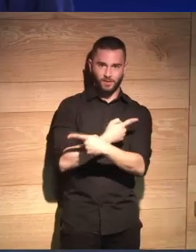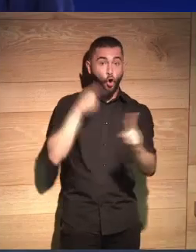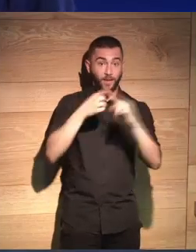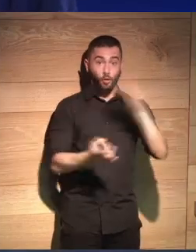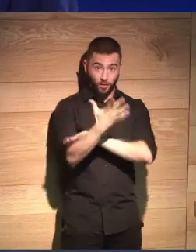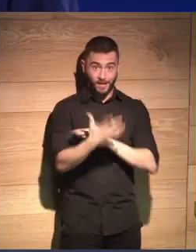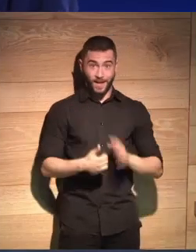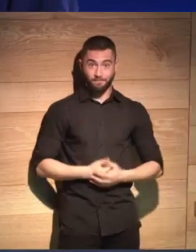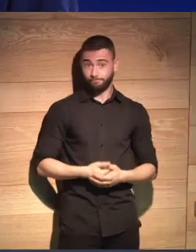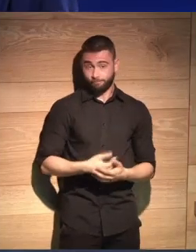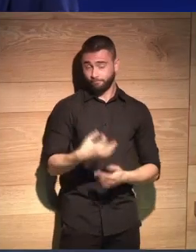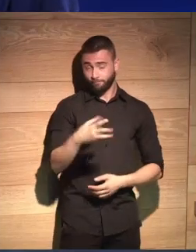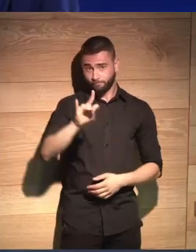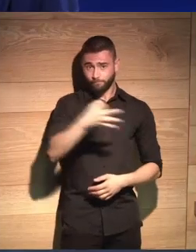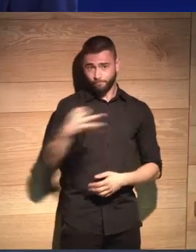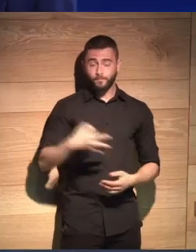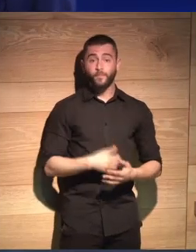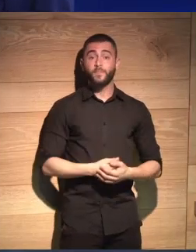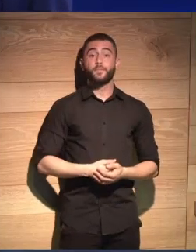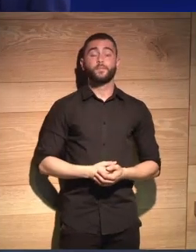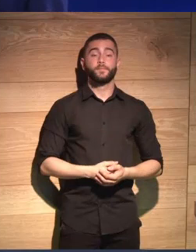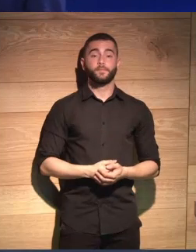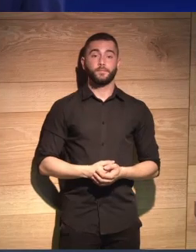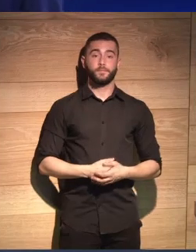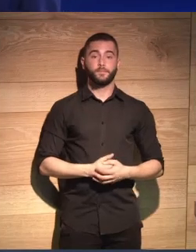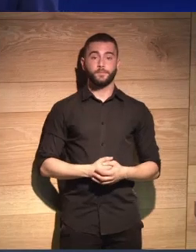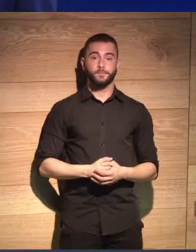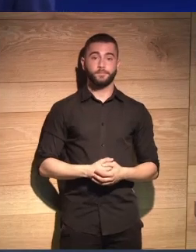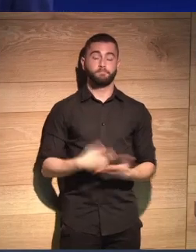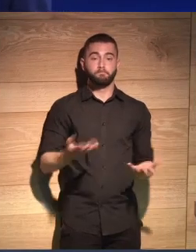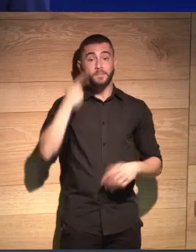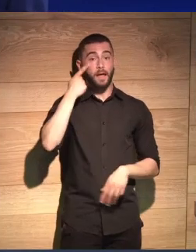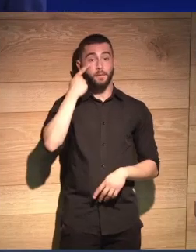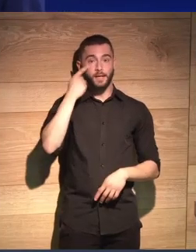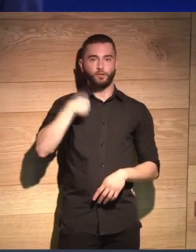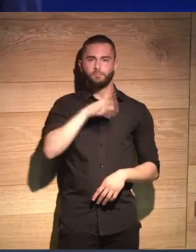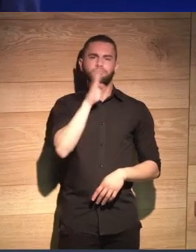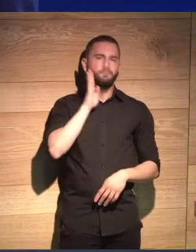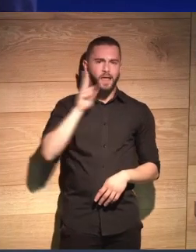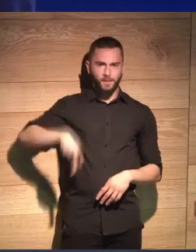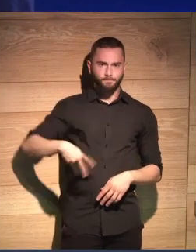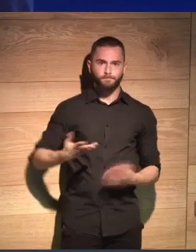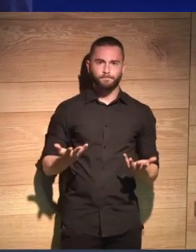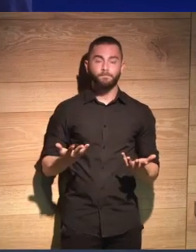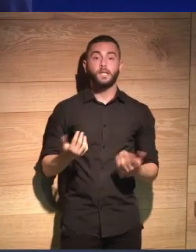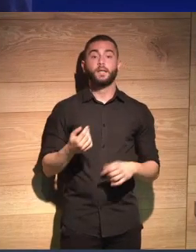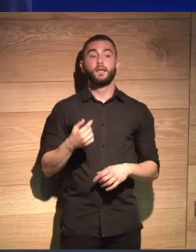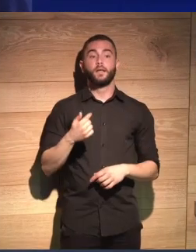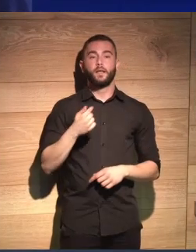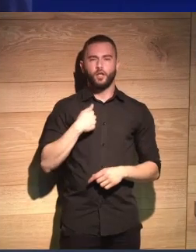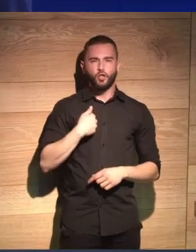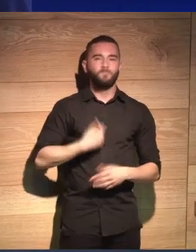crear. Totalmente, o sea, ver a hombre, a ver, yo soy madre y me acuerdo